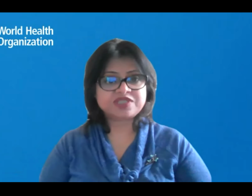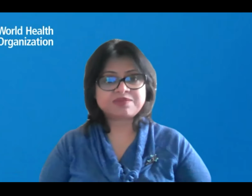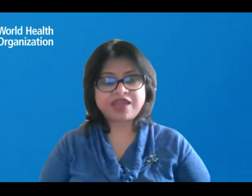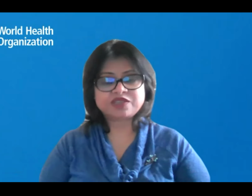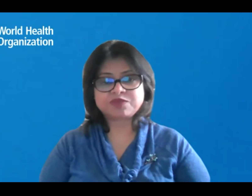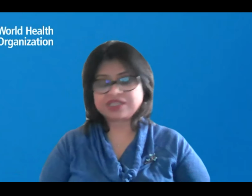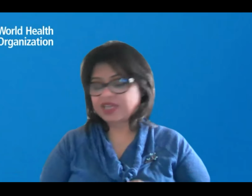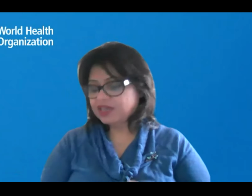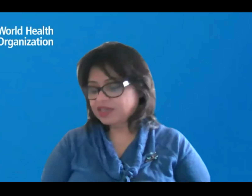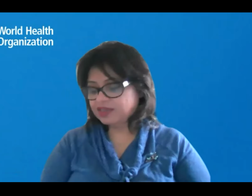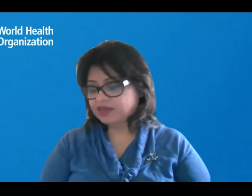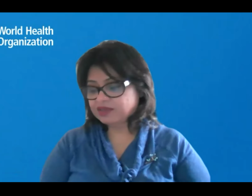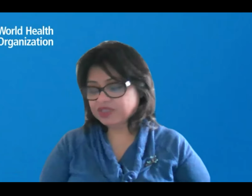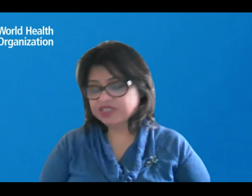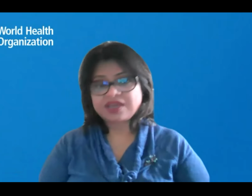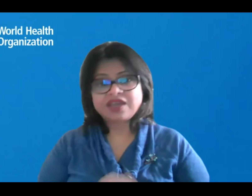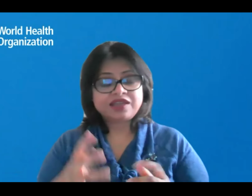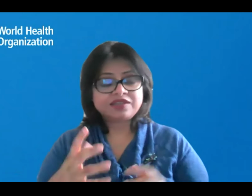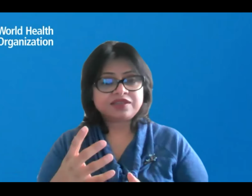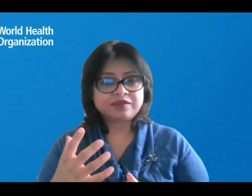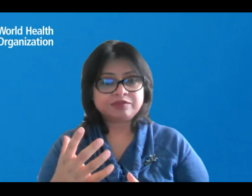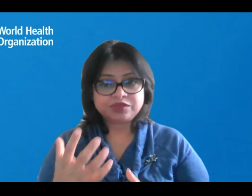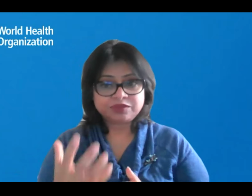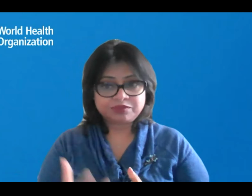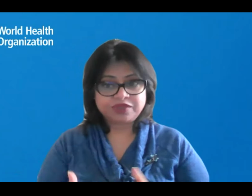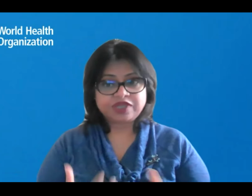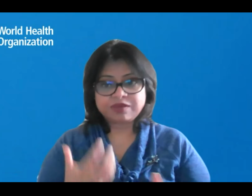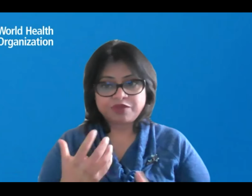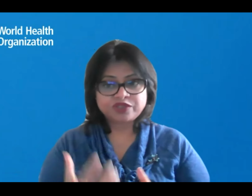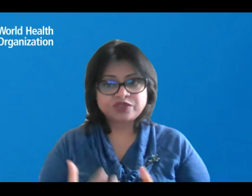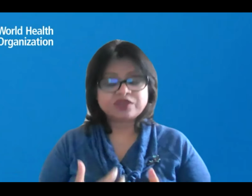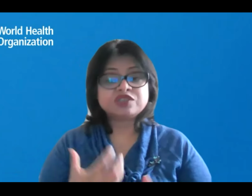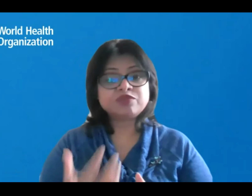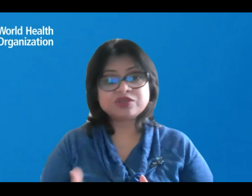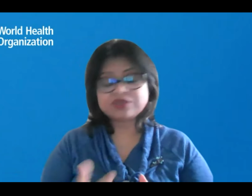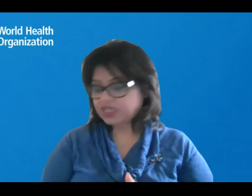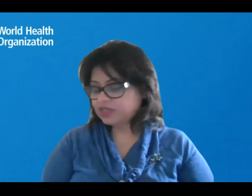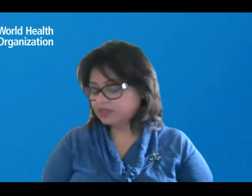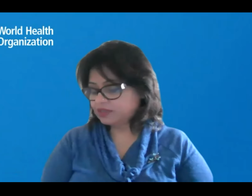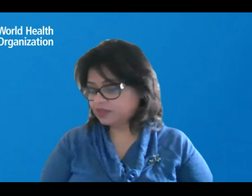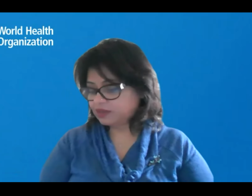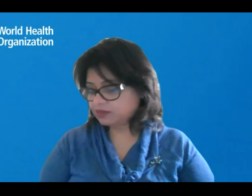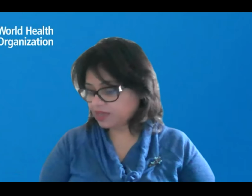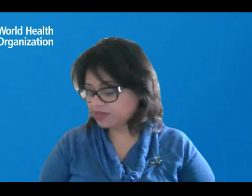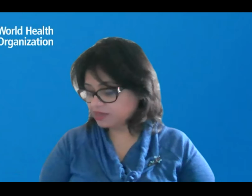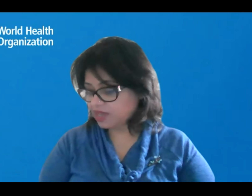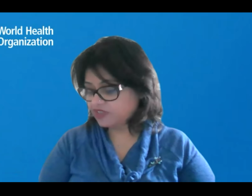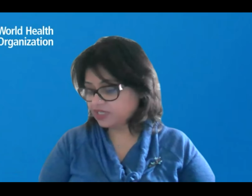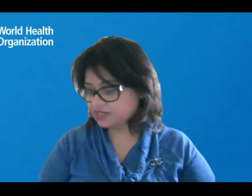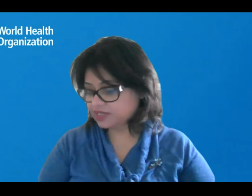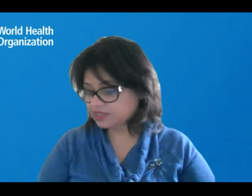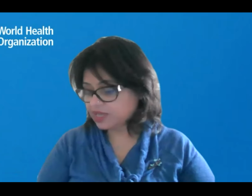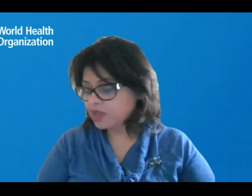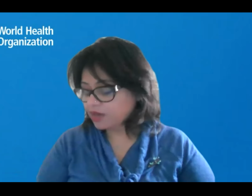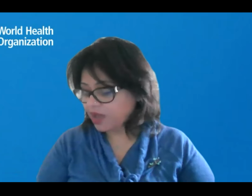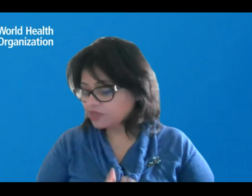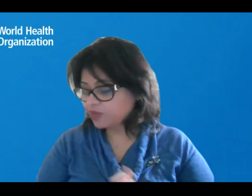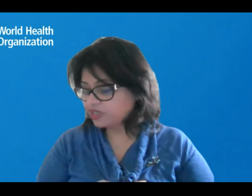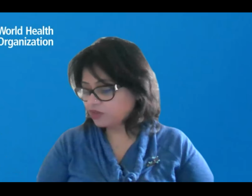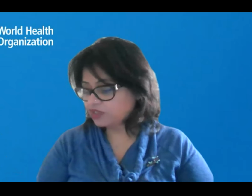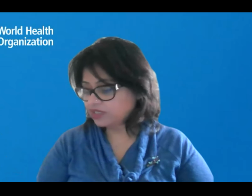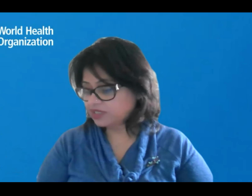avanzar la gestión de riesgo de desastres en el sector salud y contribuir